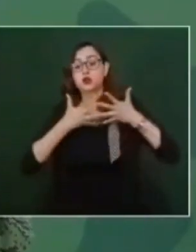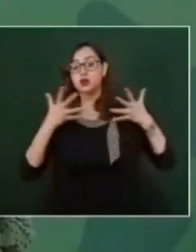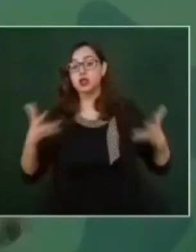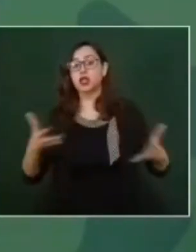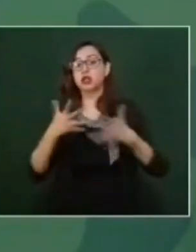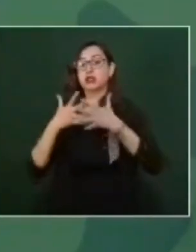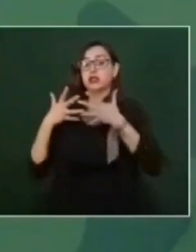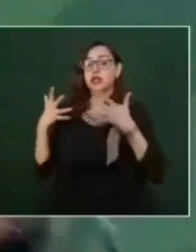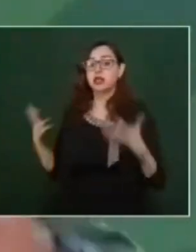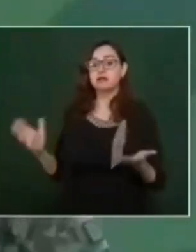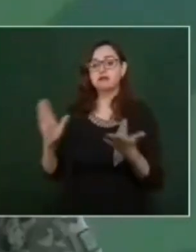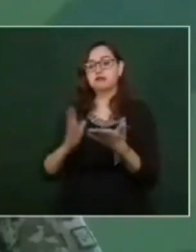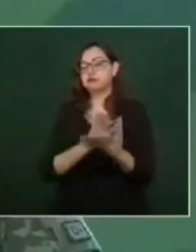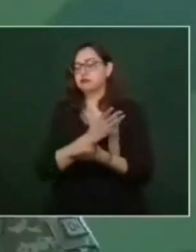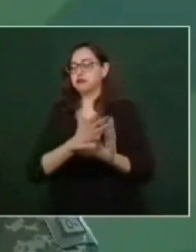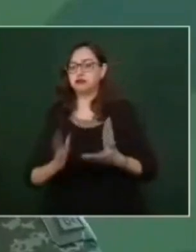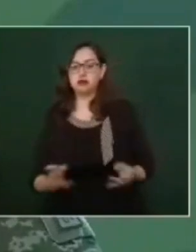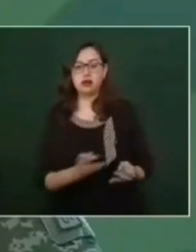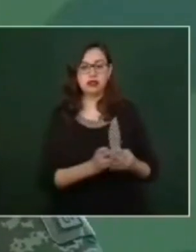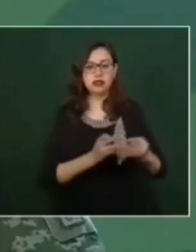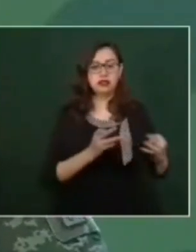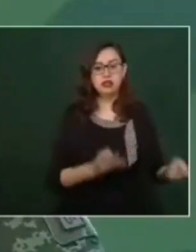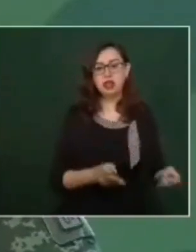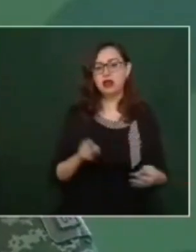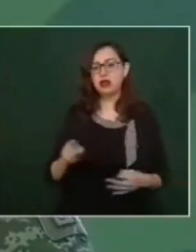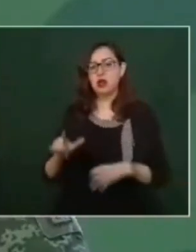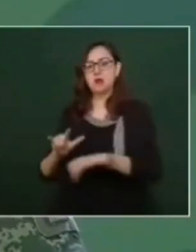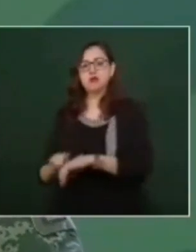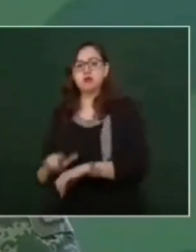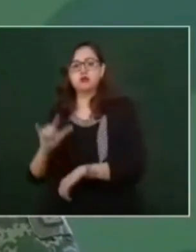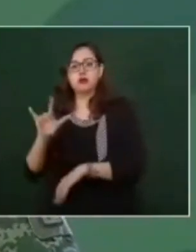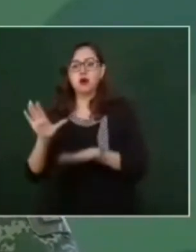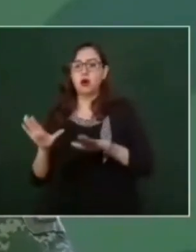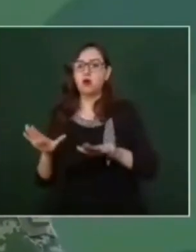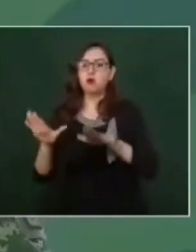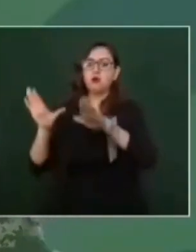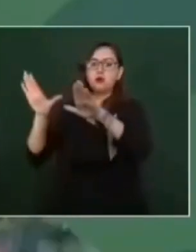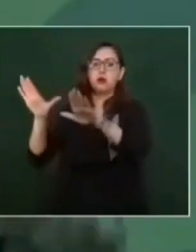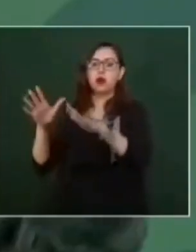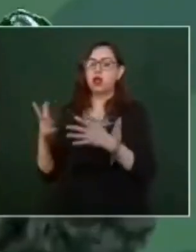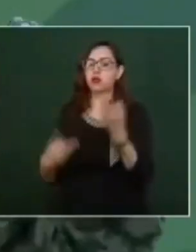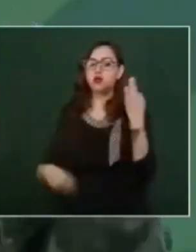lado aire y un lado tierra, debidamente con todas las medidas de seguridad.